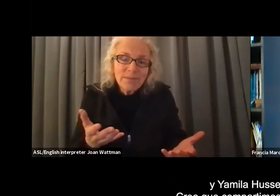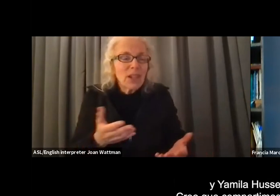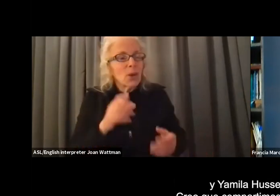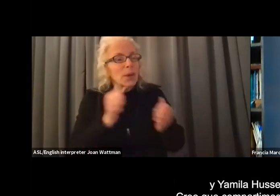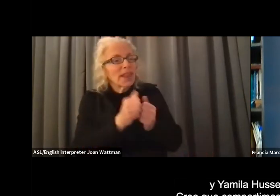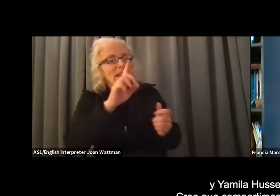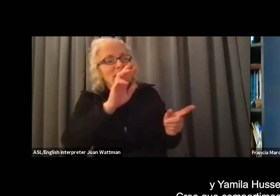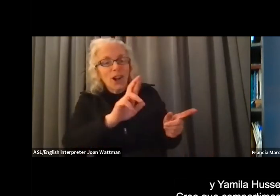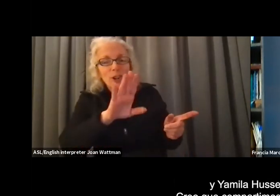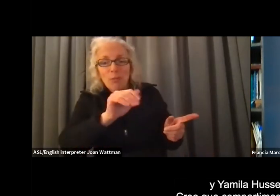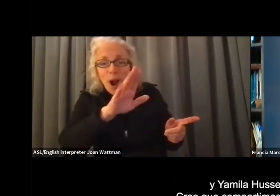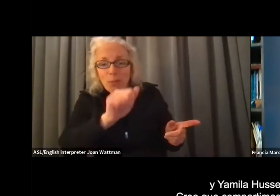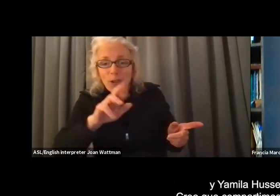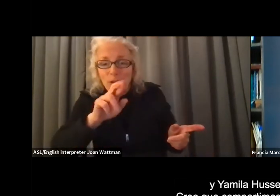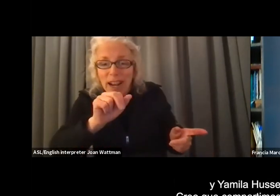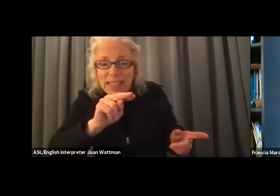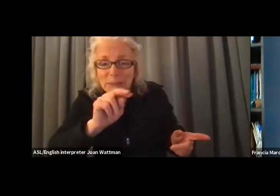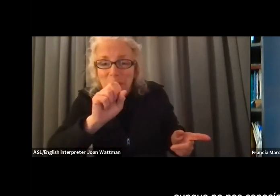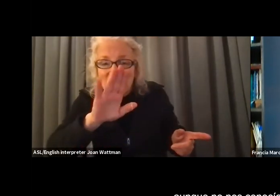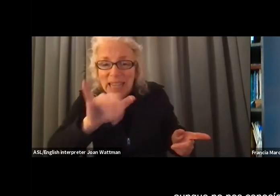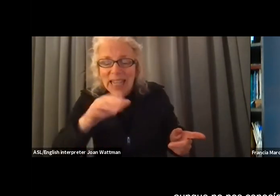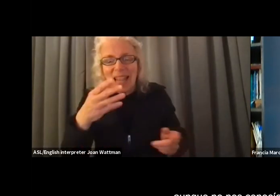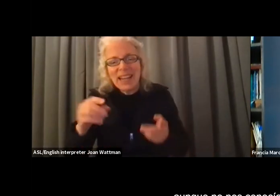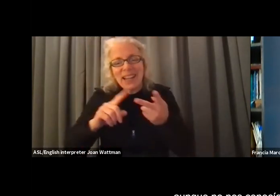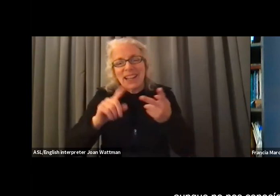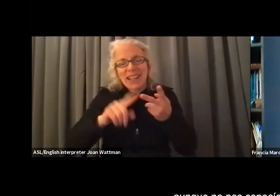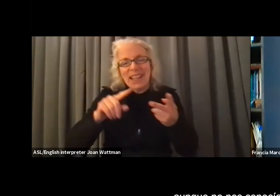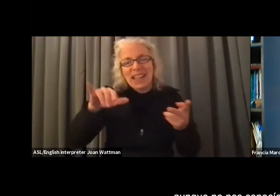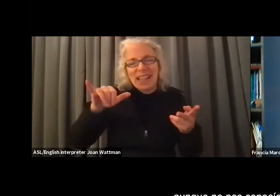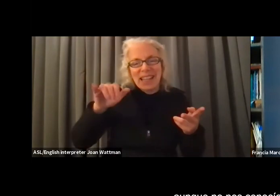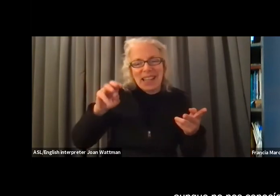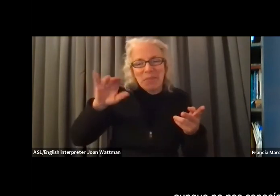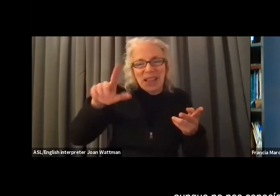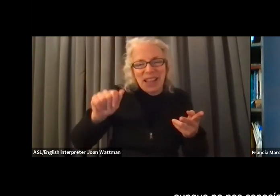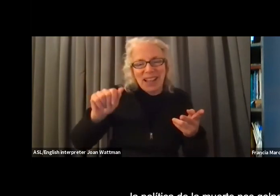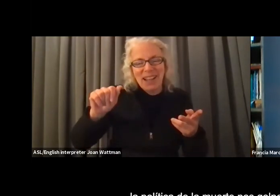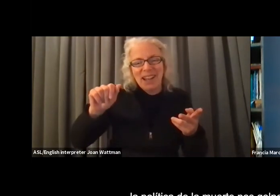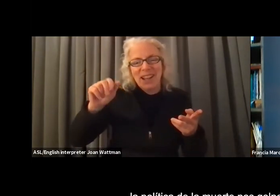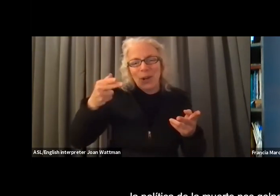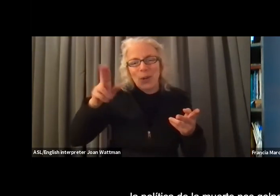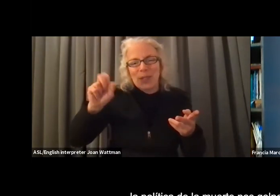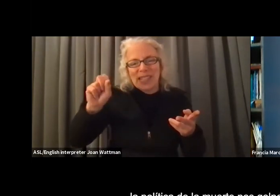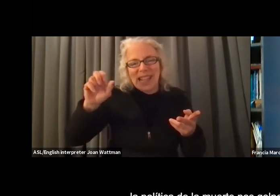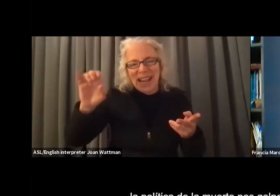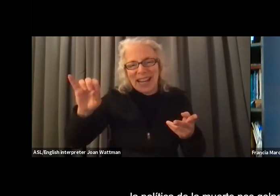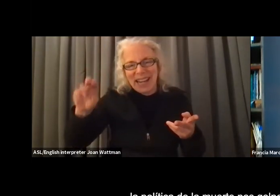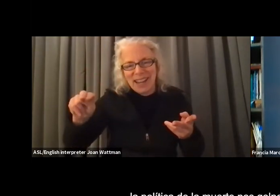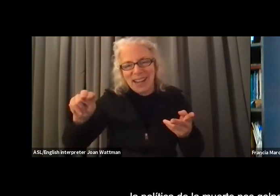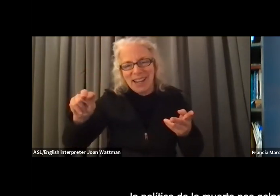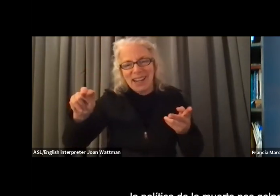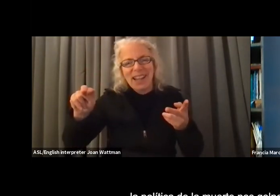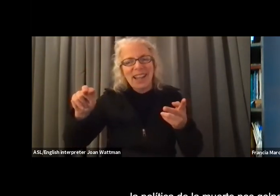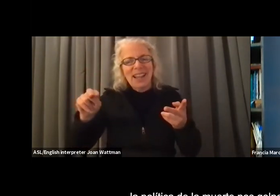que compartimos historias, aunque no nos conocíamos, pero pues la política de la muerte